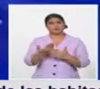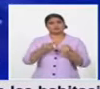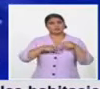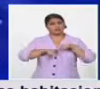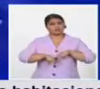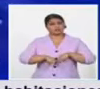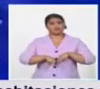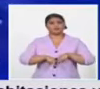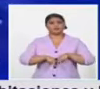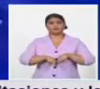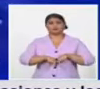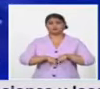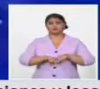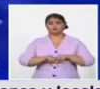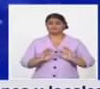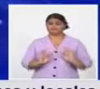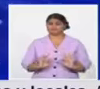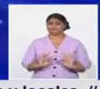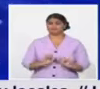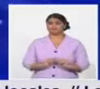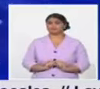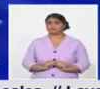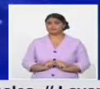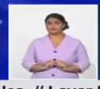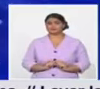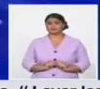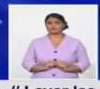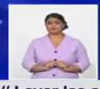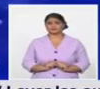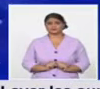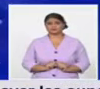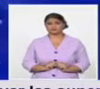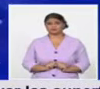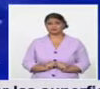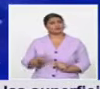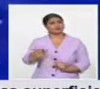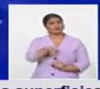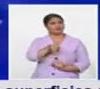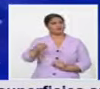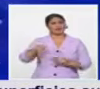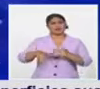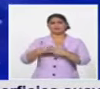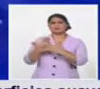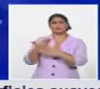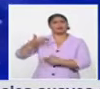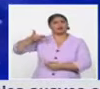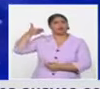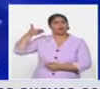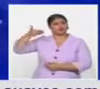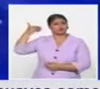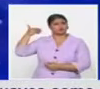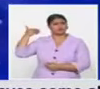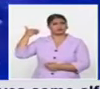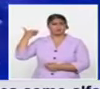ocasiones. Hoy, como en días anteriores, con indicadores todavía muy